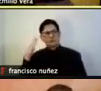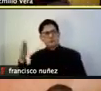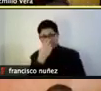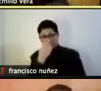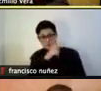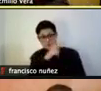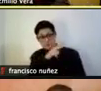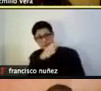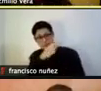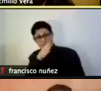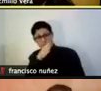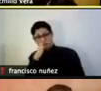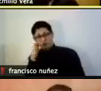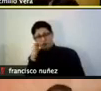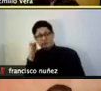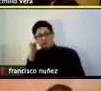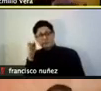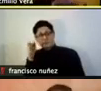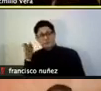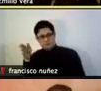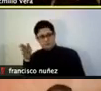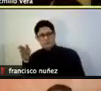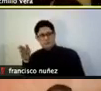grandes, o se inician los grandes